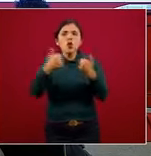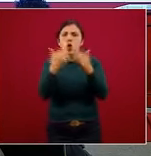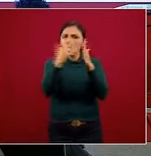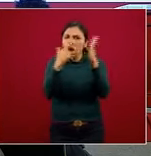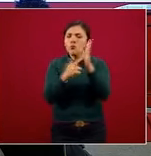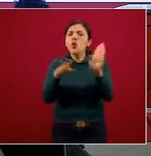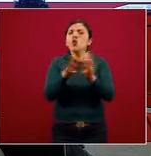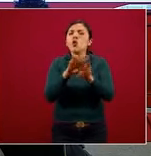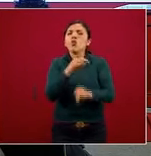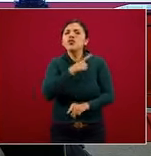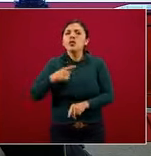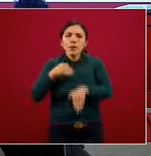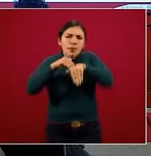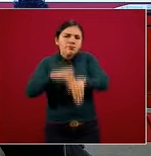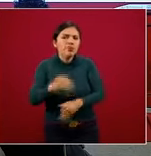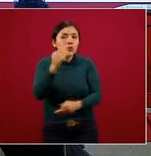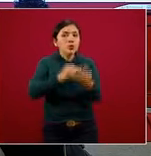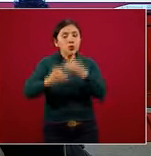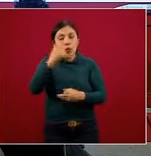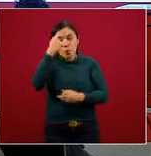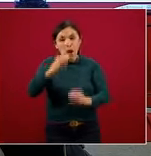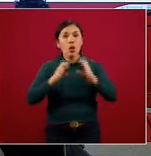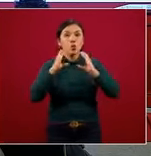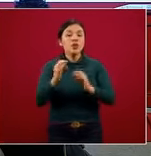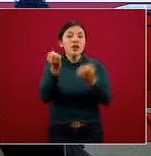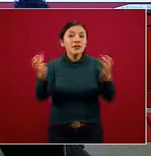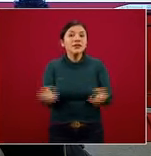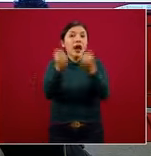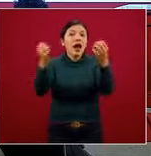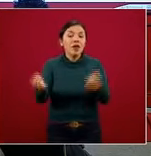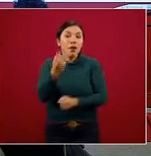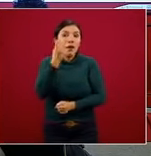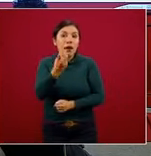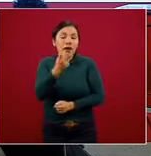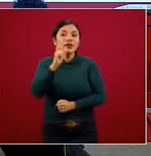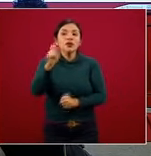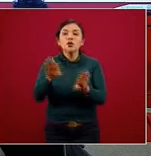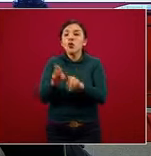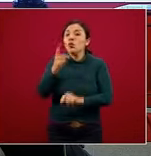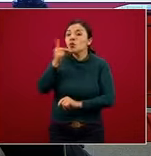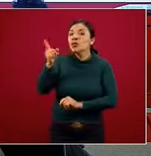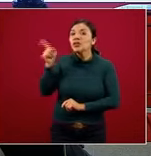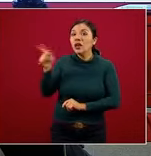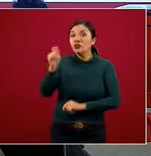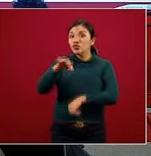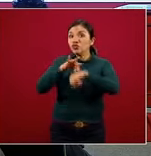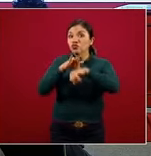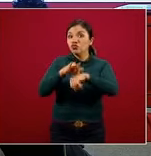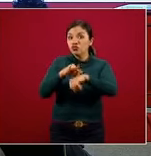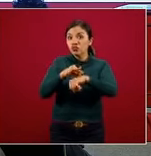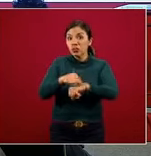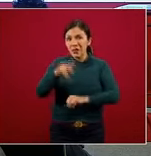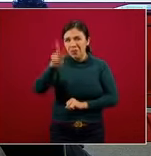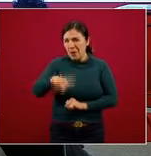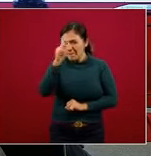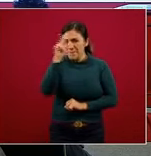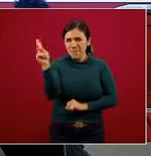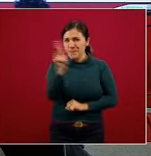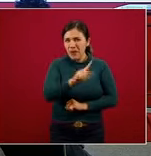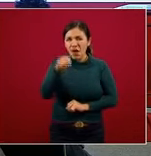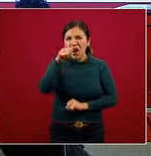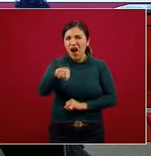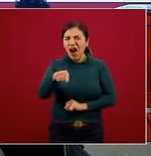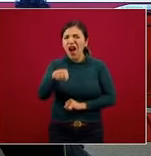debemos de seguir como sociedad para mantenernos a salvo de lo que dice ahí es real, el terrible